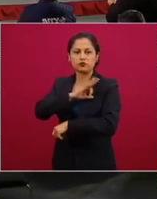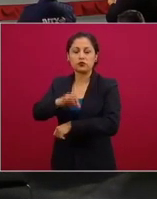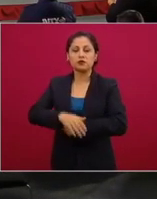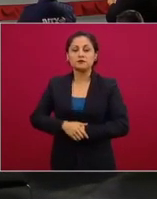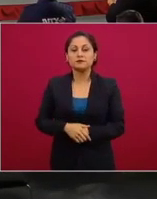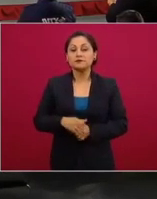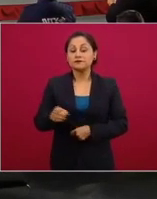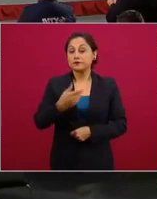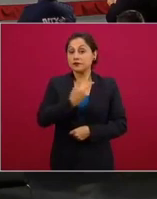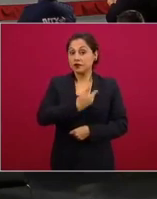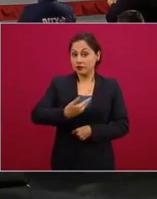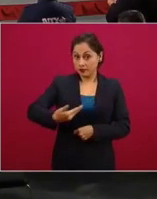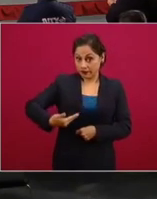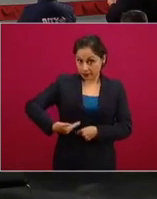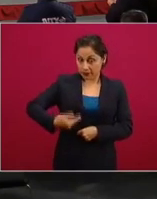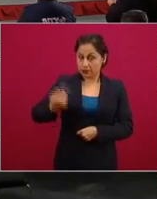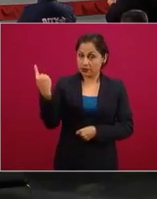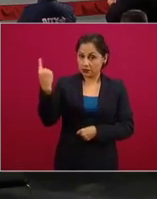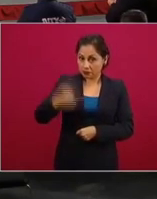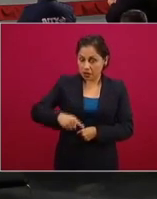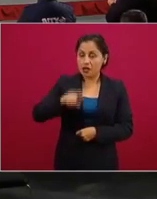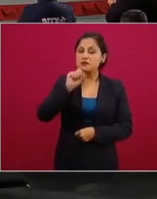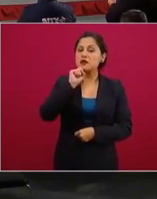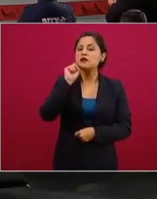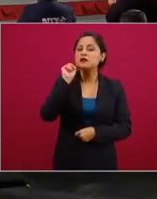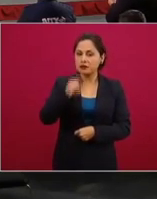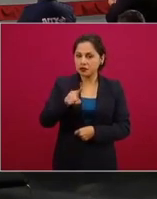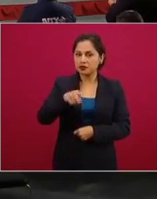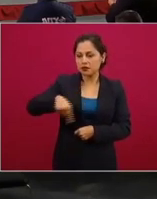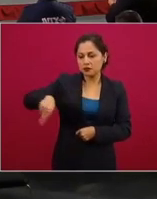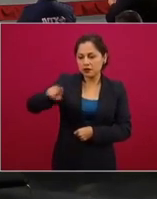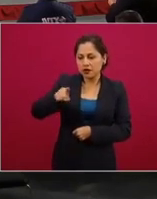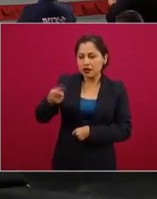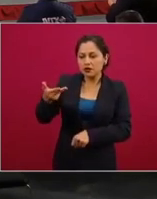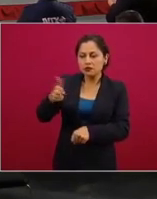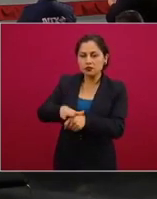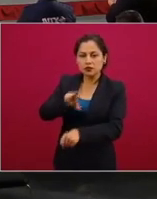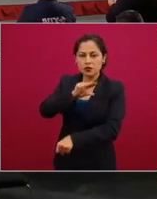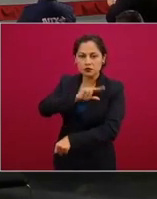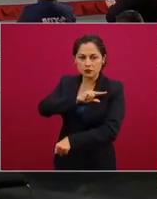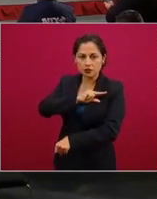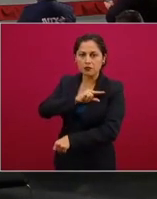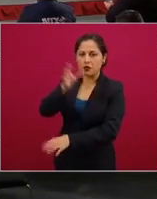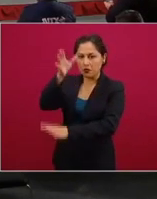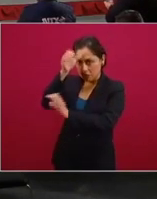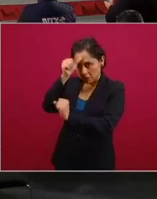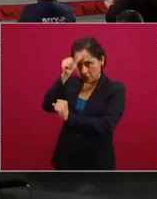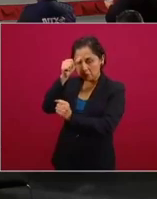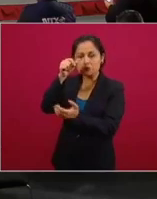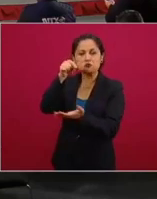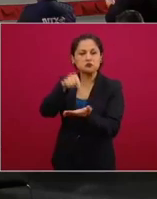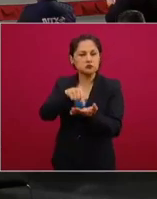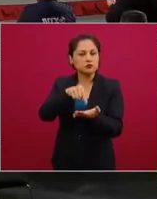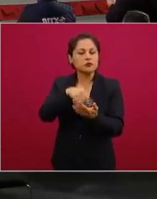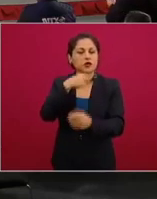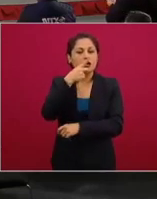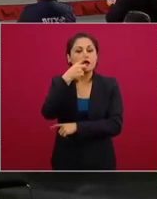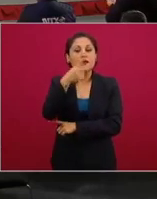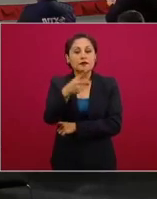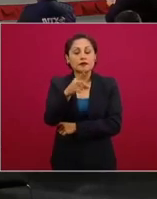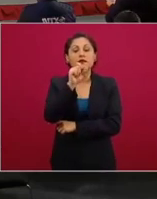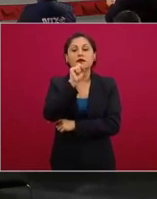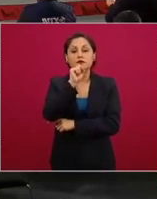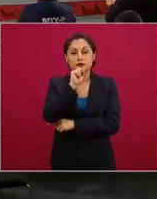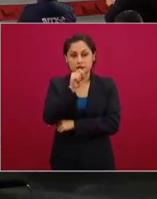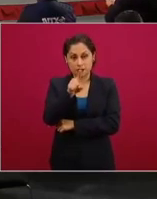instrucciones del señor presidente, y así lo convenimos con las instituciones privadas, la atención para las personas que de otro modo se